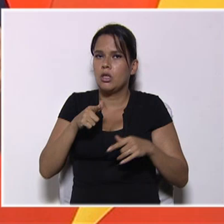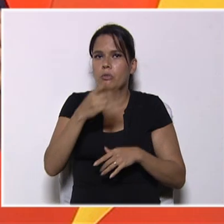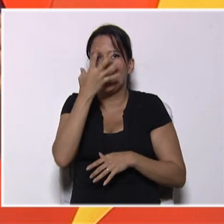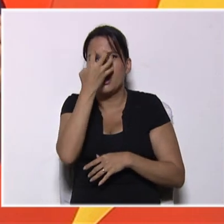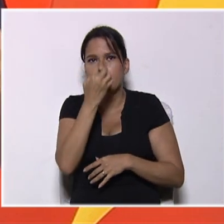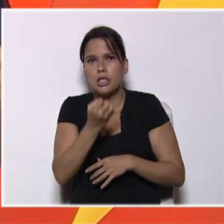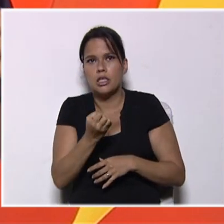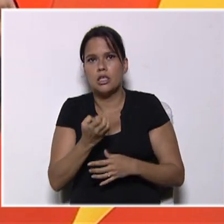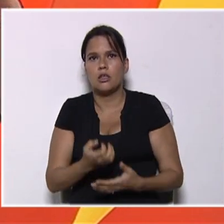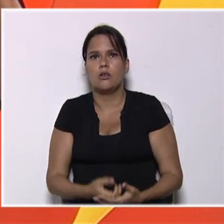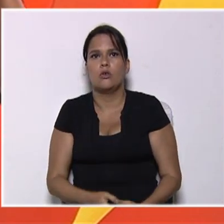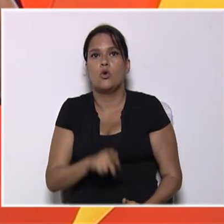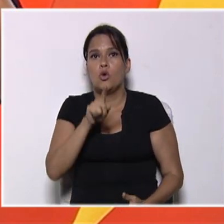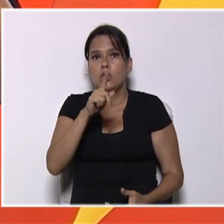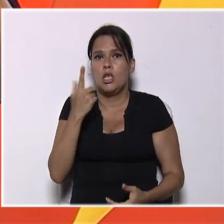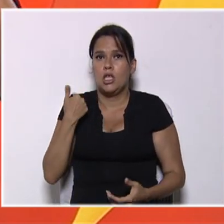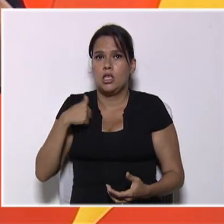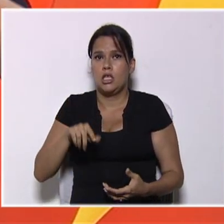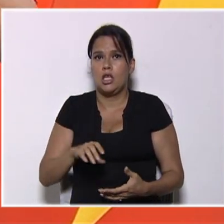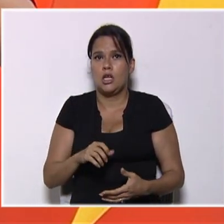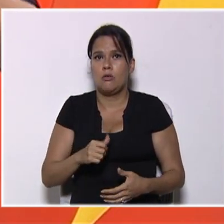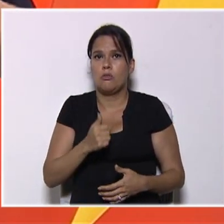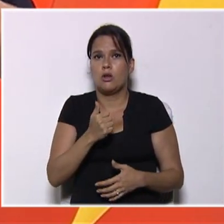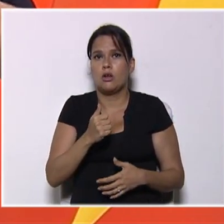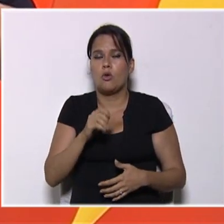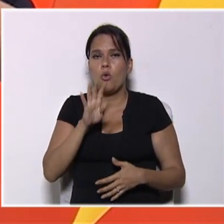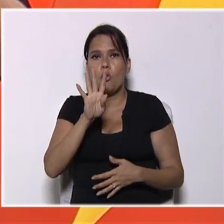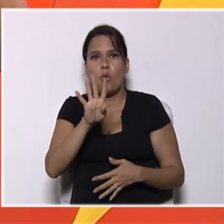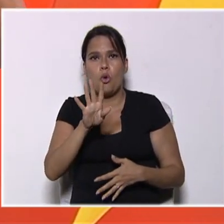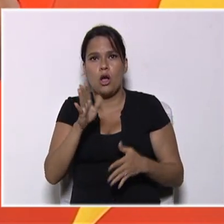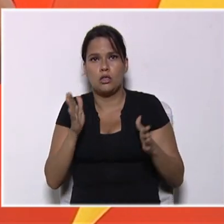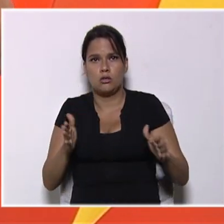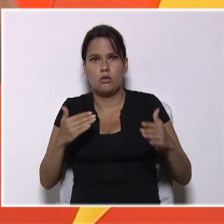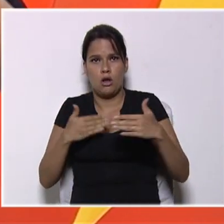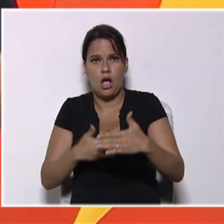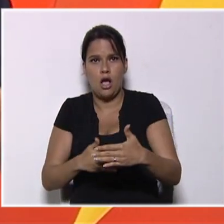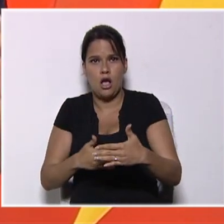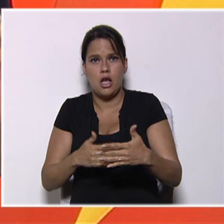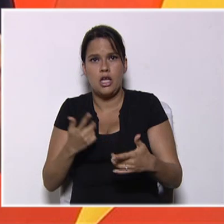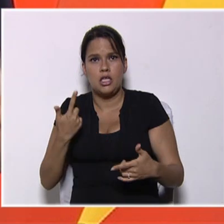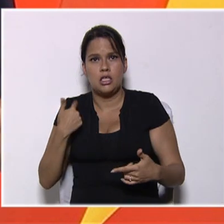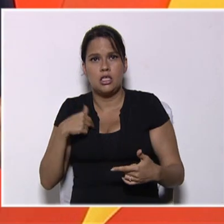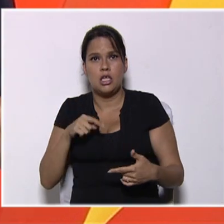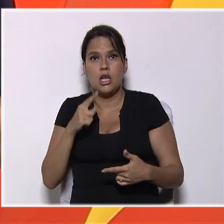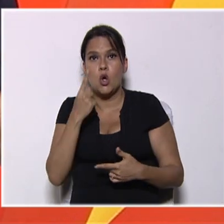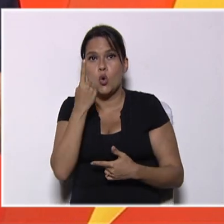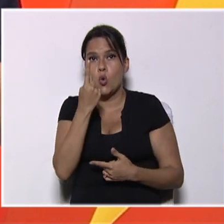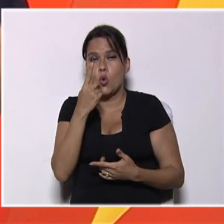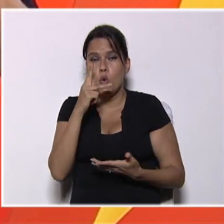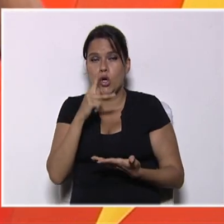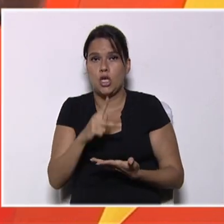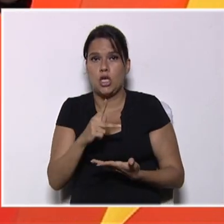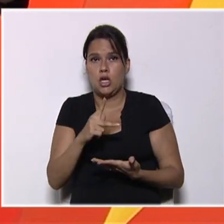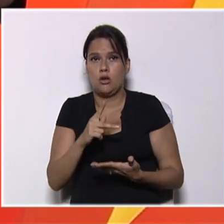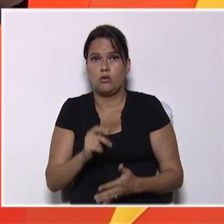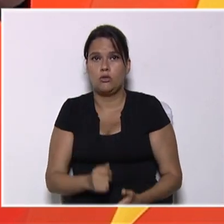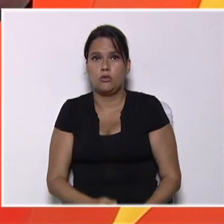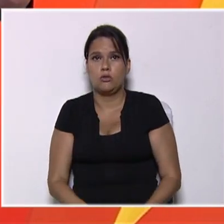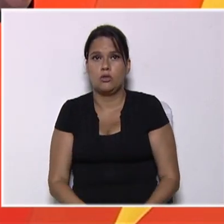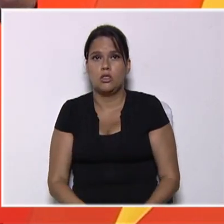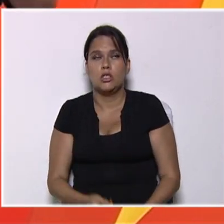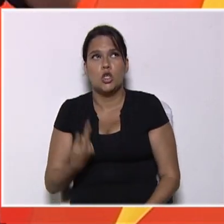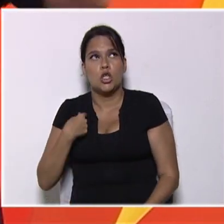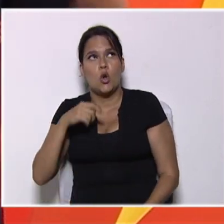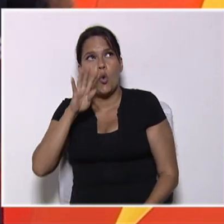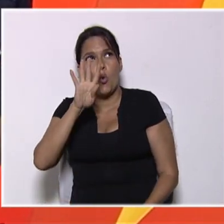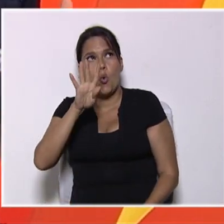entenderlo. Ustedes tienen por cada caja, 4 cajas de club, tienen entonces 1 kilo de cartón. Entonces, si yo tengo 40 cajas de